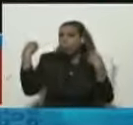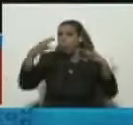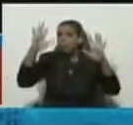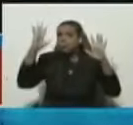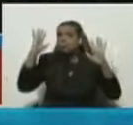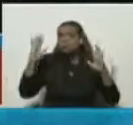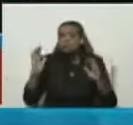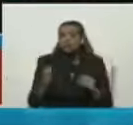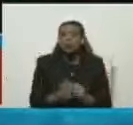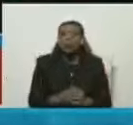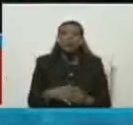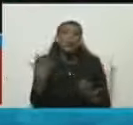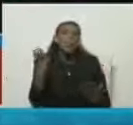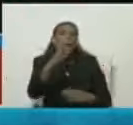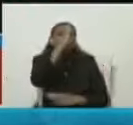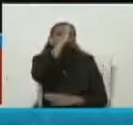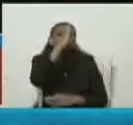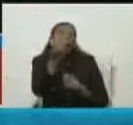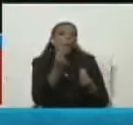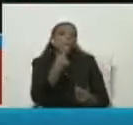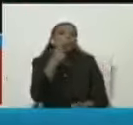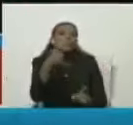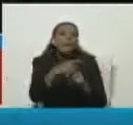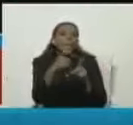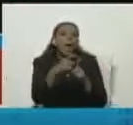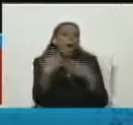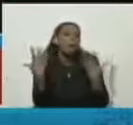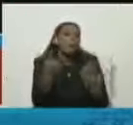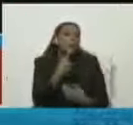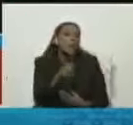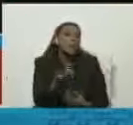¿Y cómo dirían en Barinas?